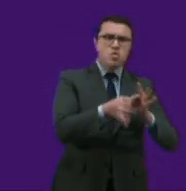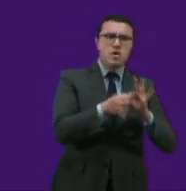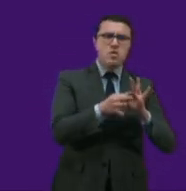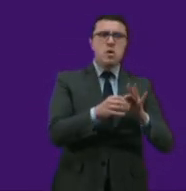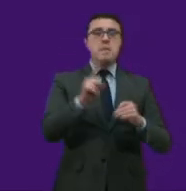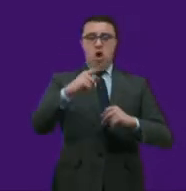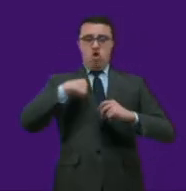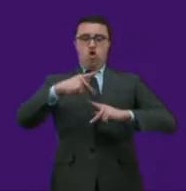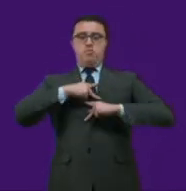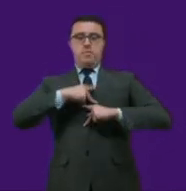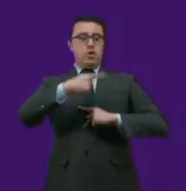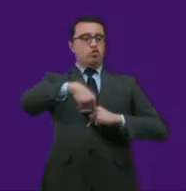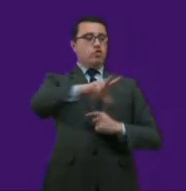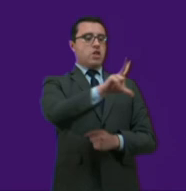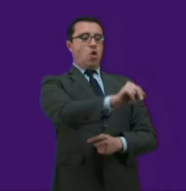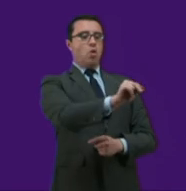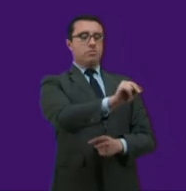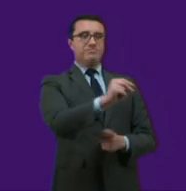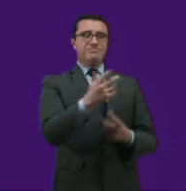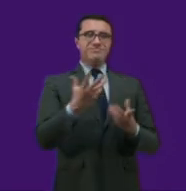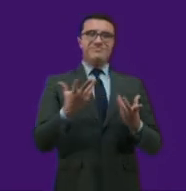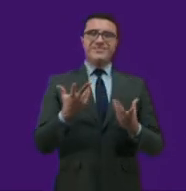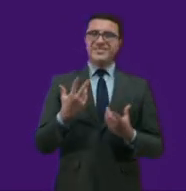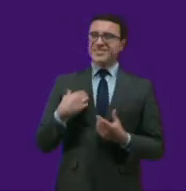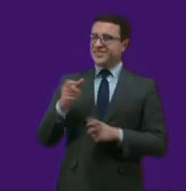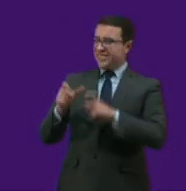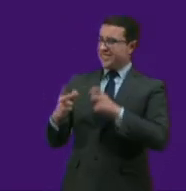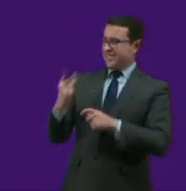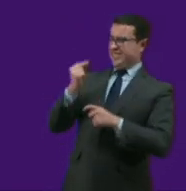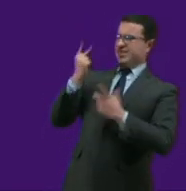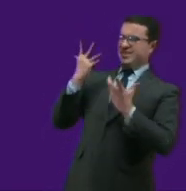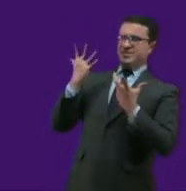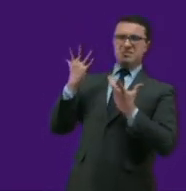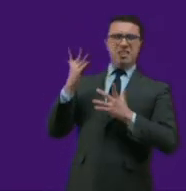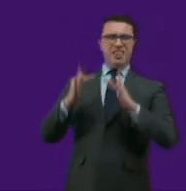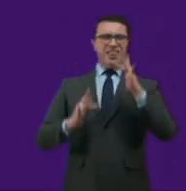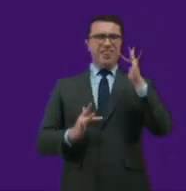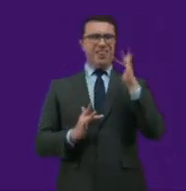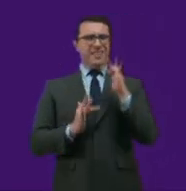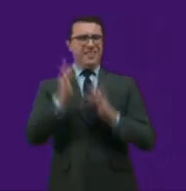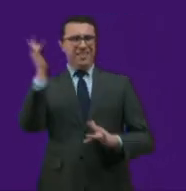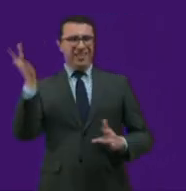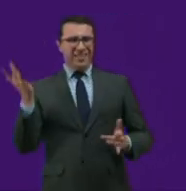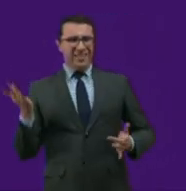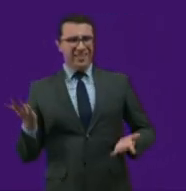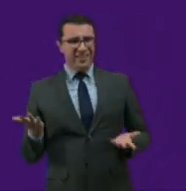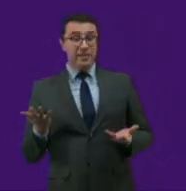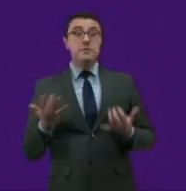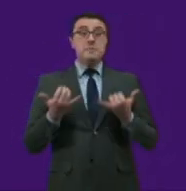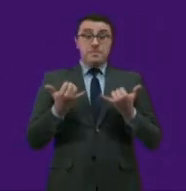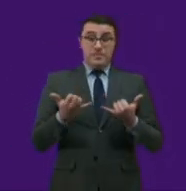no. Entonces, no había 100% coherencia. Hoy en Rappi